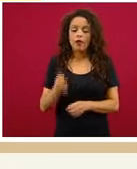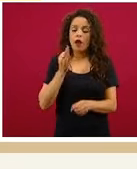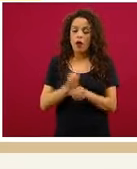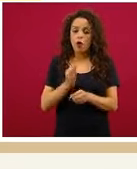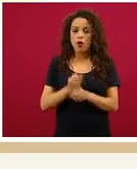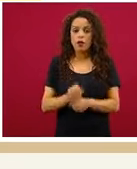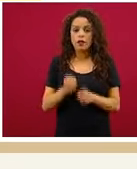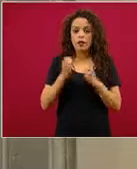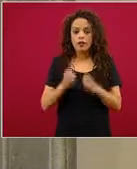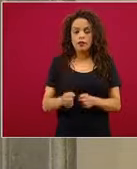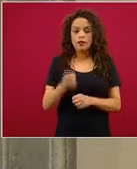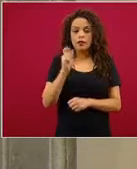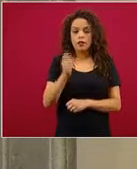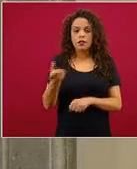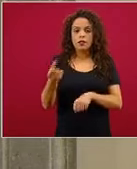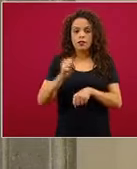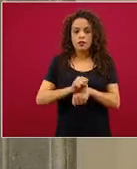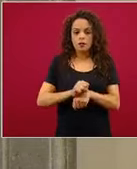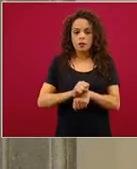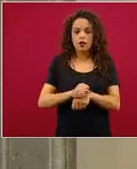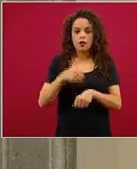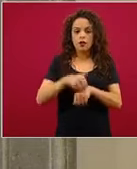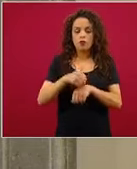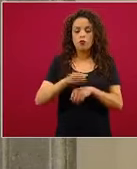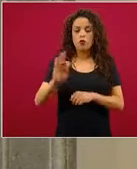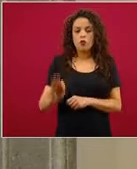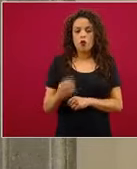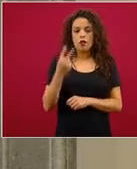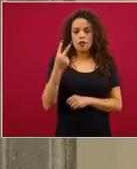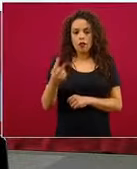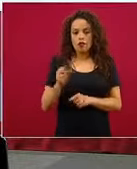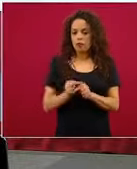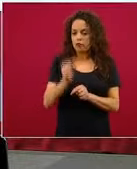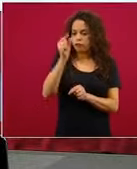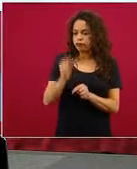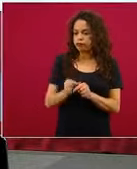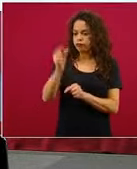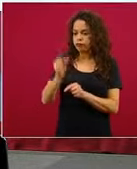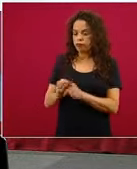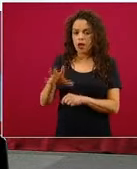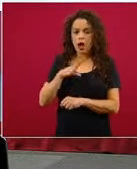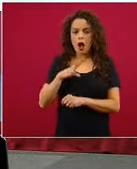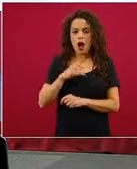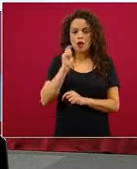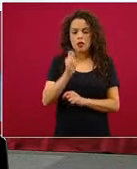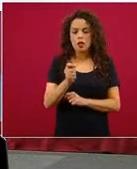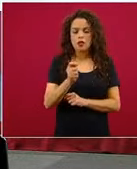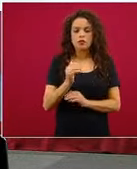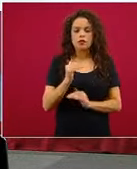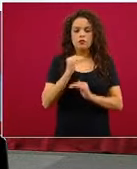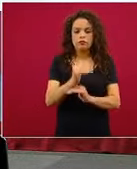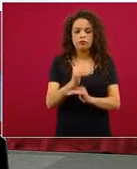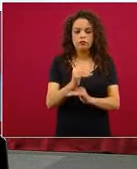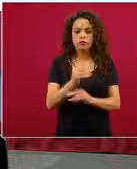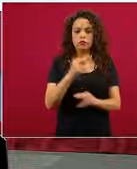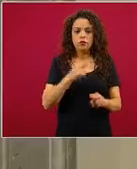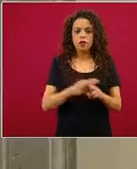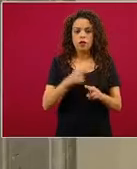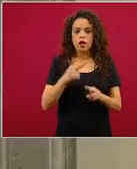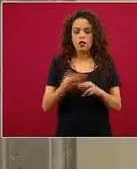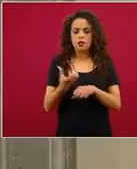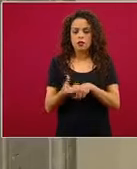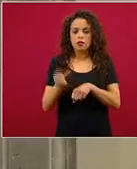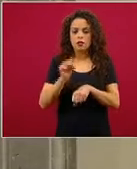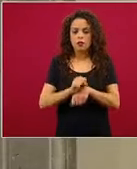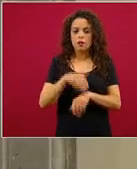cursando la semana epidemiológica número 42 y la gráfica trae el corte o los casos que están identificados hasta la